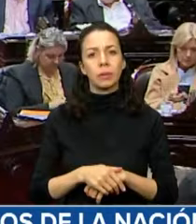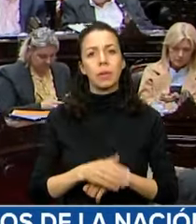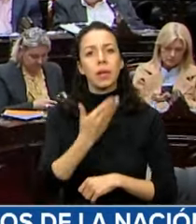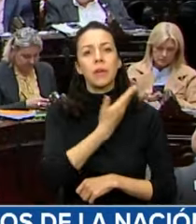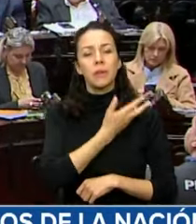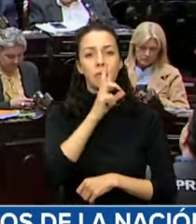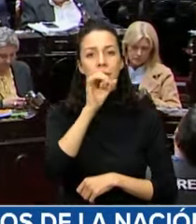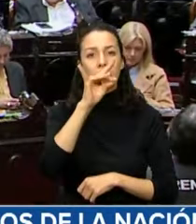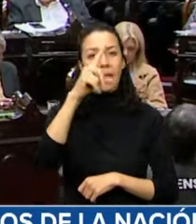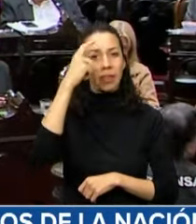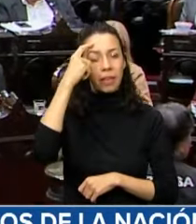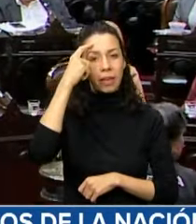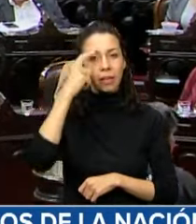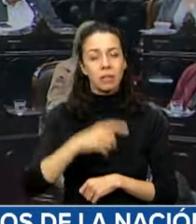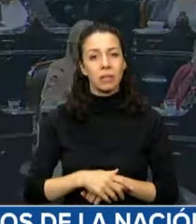Frade,